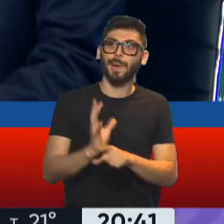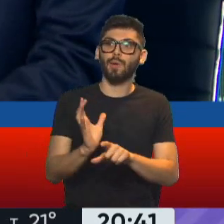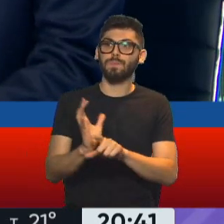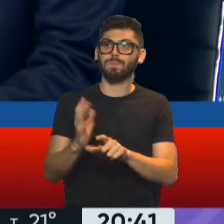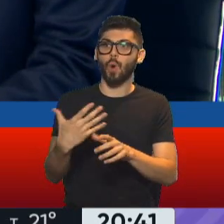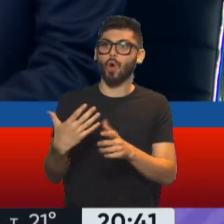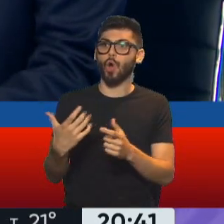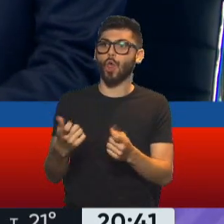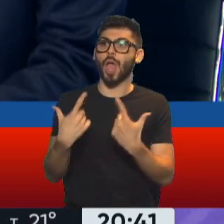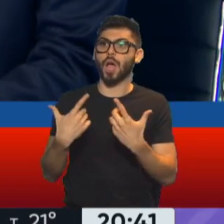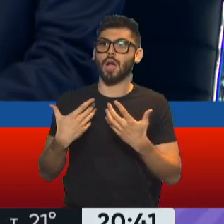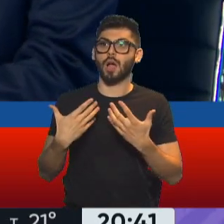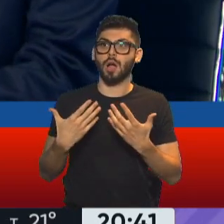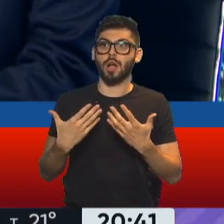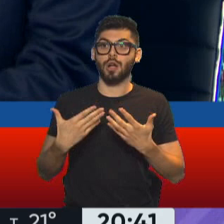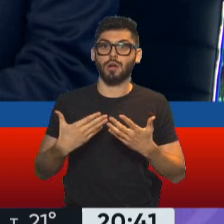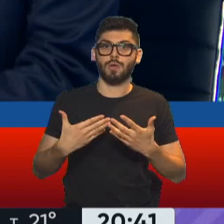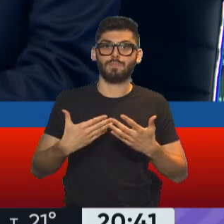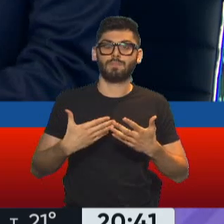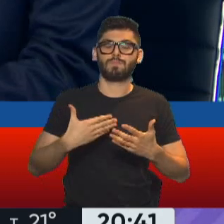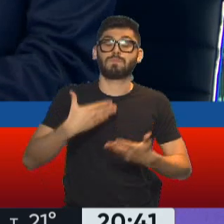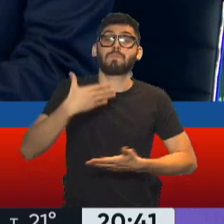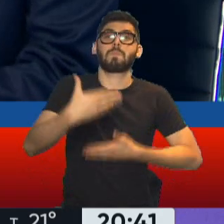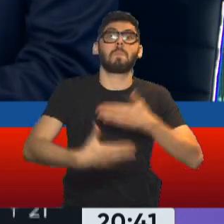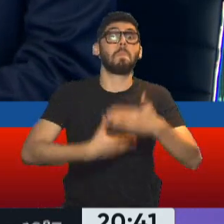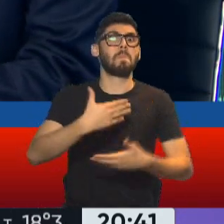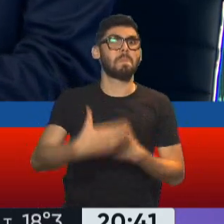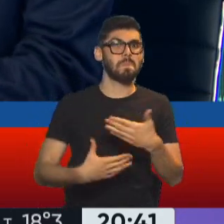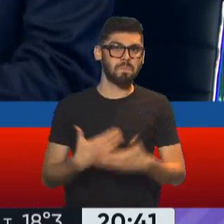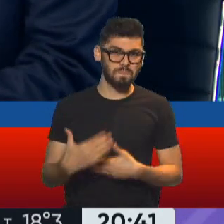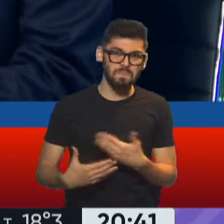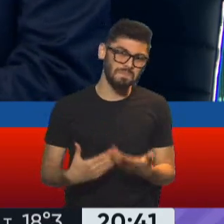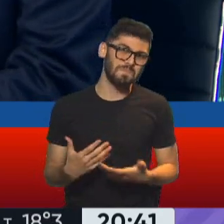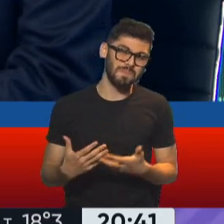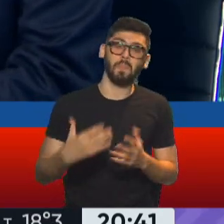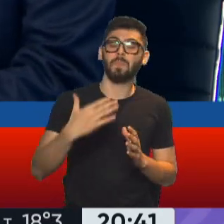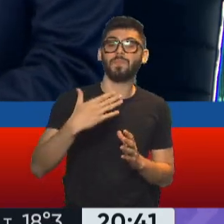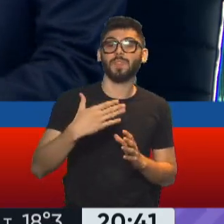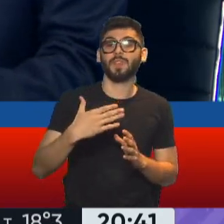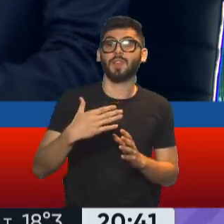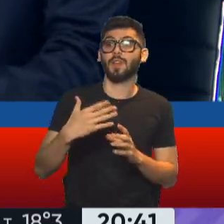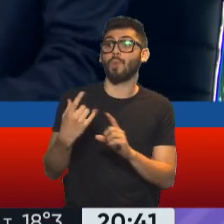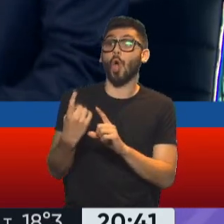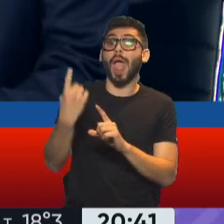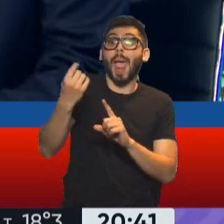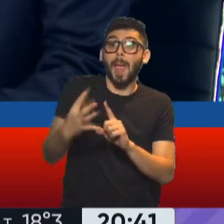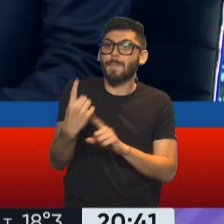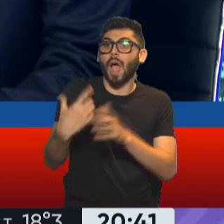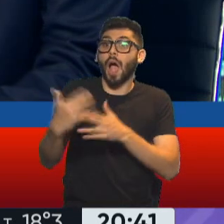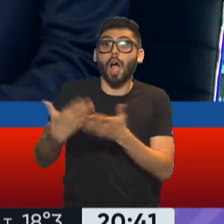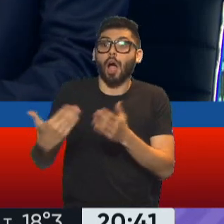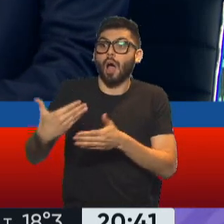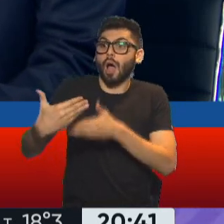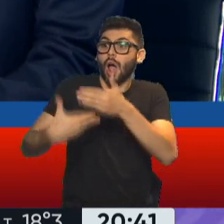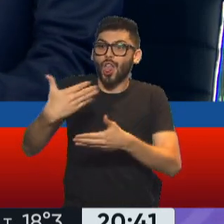sido, bueno, la forma con la que después se va recuperando el conjunto de la economía. Son puestos de